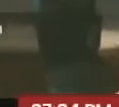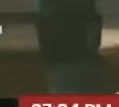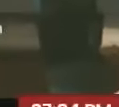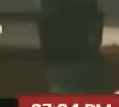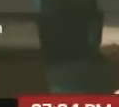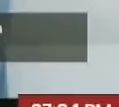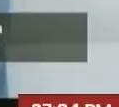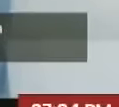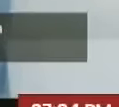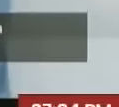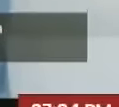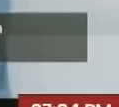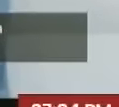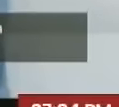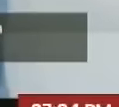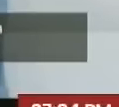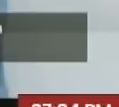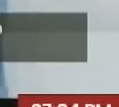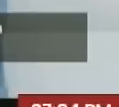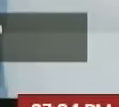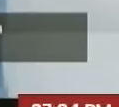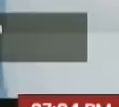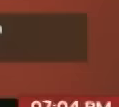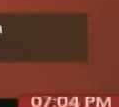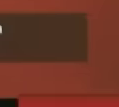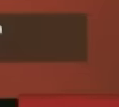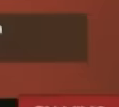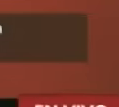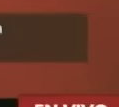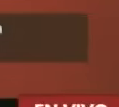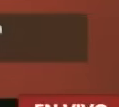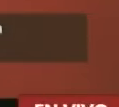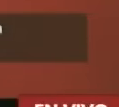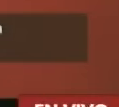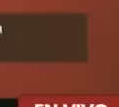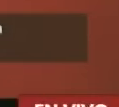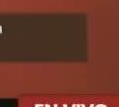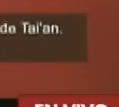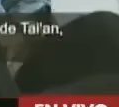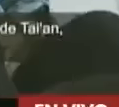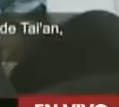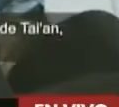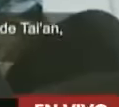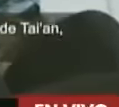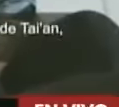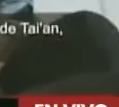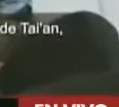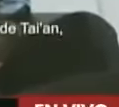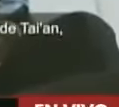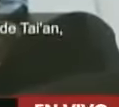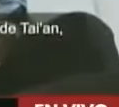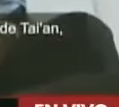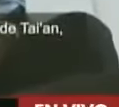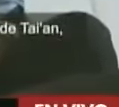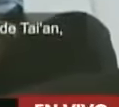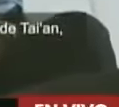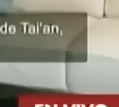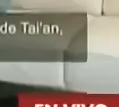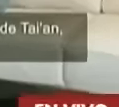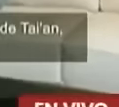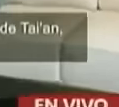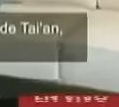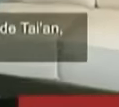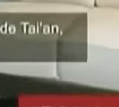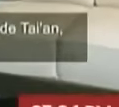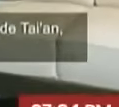encabezada por el secretario del Comité Municipal de Tai'an del Partido Comunista de China y director del Comité Permanente de la